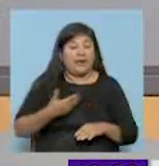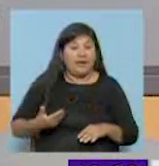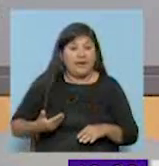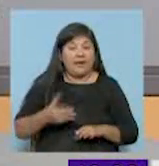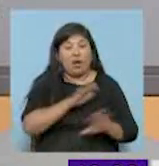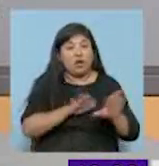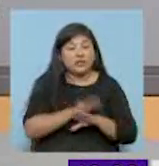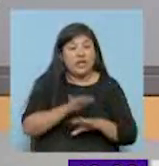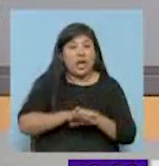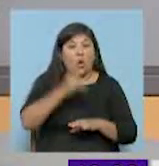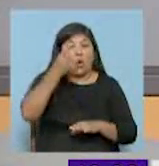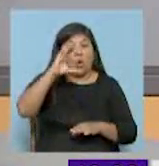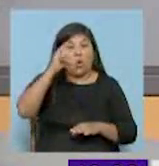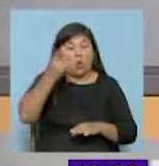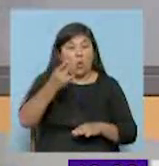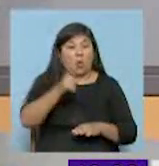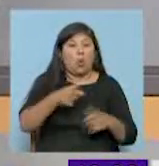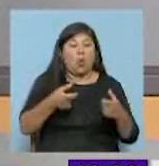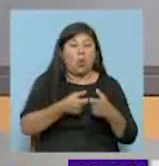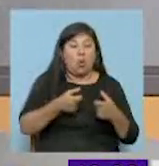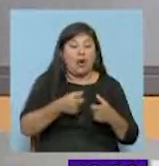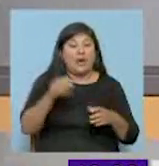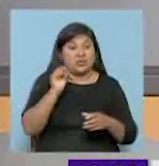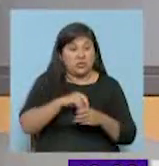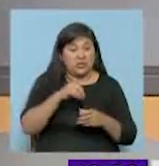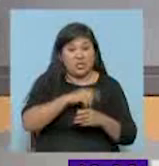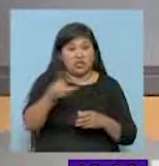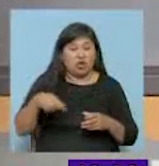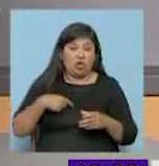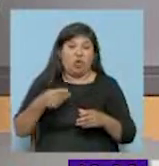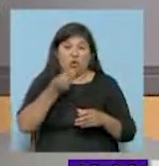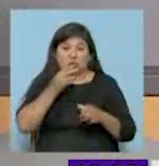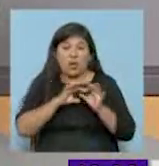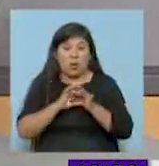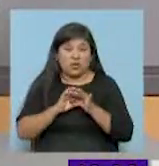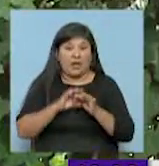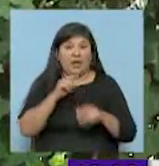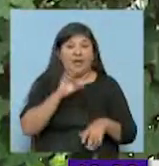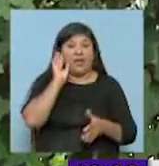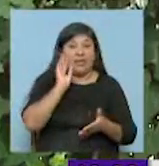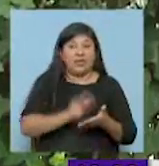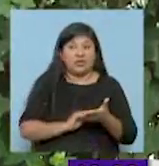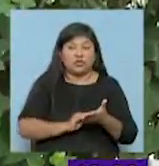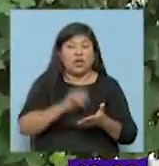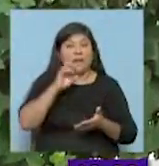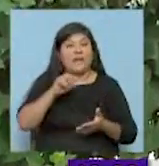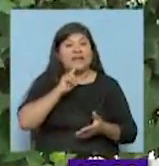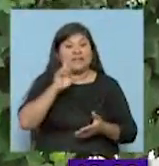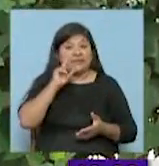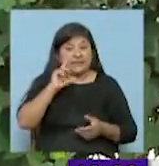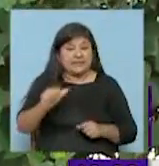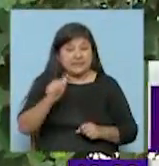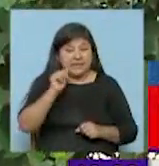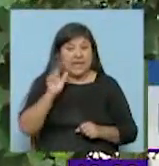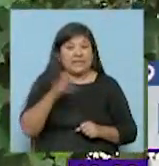y Consumidores Unidos, la doctora Patricia Tavera. Y la verdad que nos llovieron las denuncias por el tema de aumento